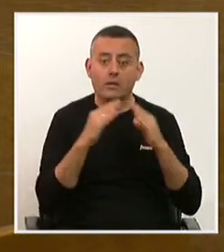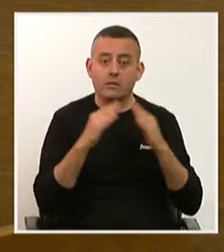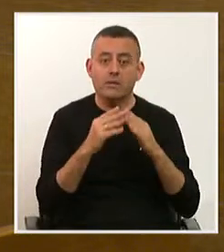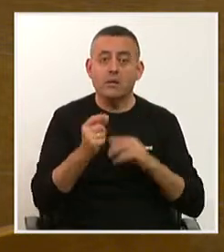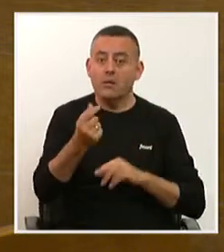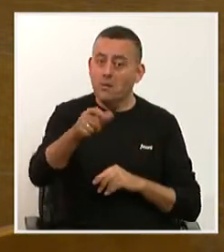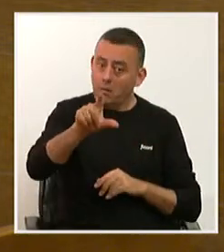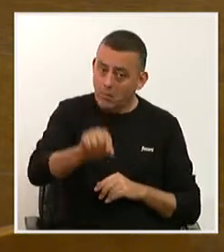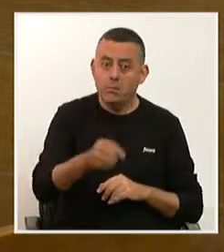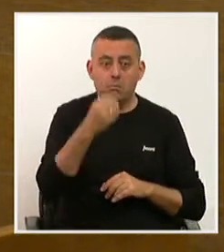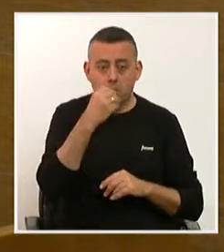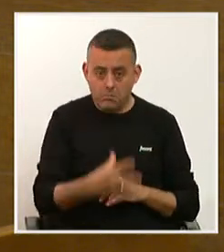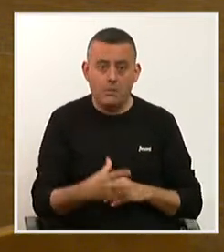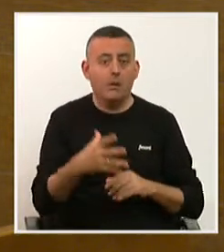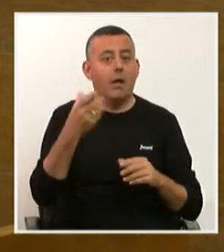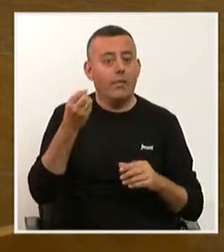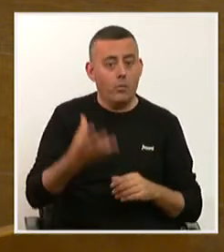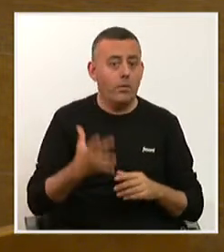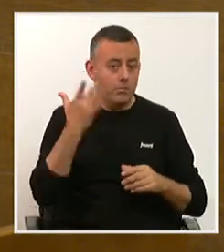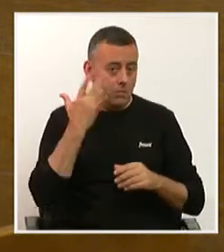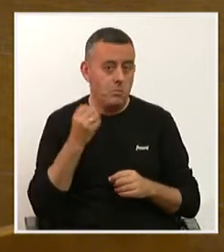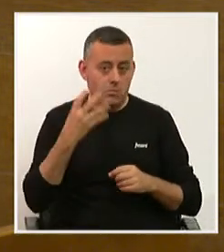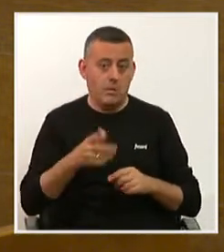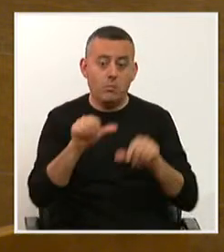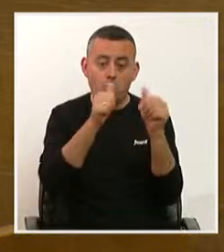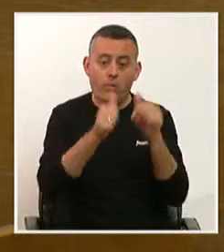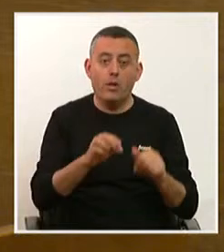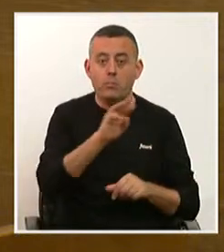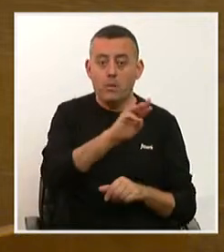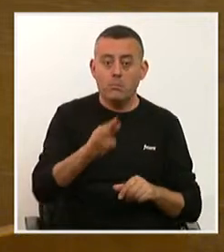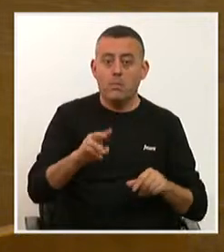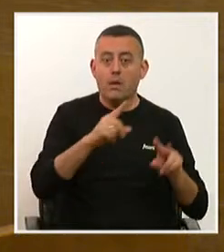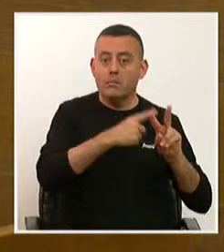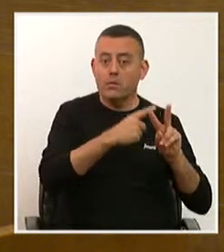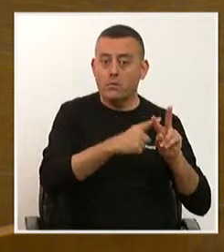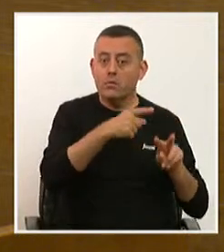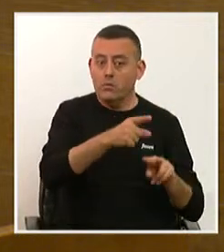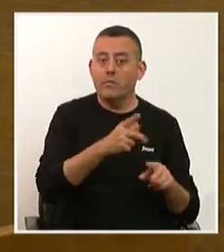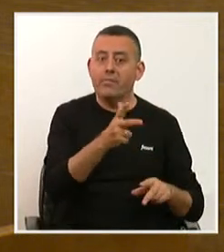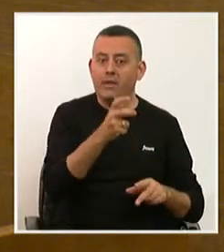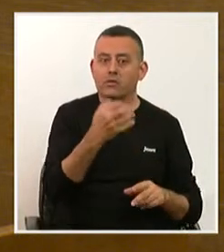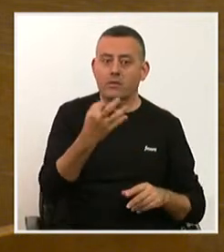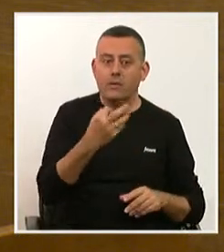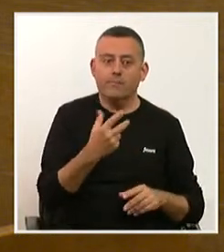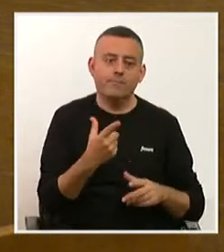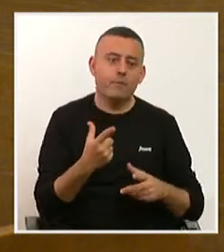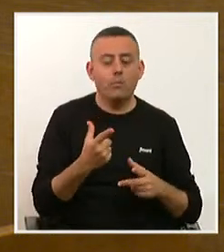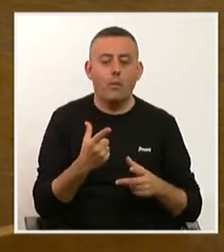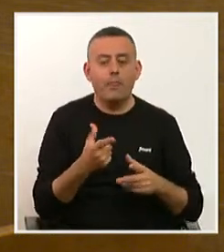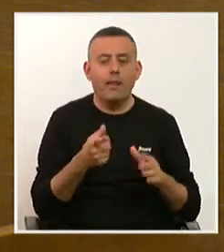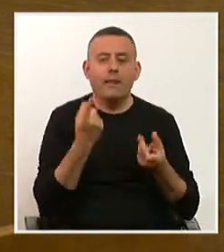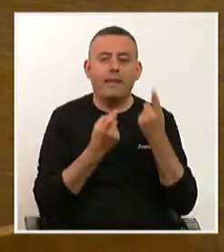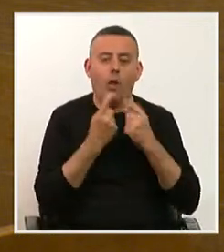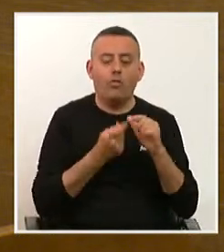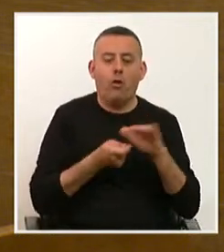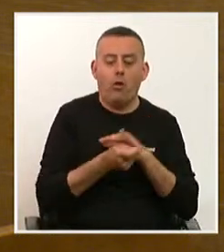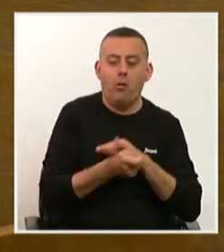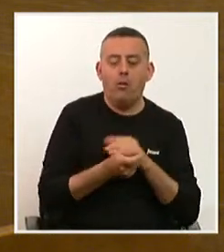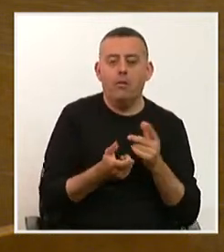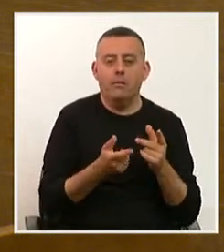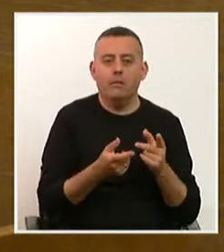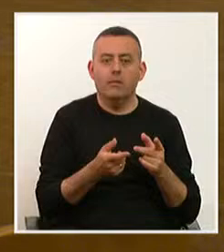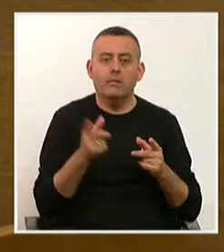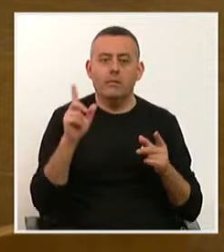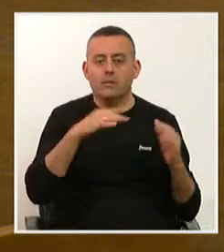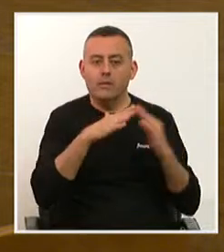y el mod del y Box que Rec el ulad a destar el territor